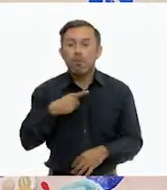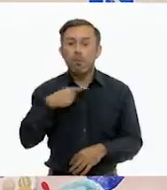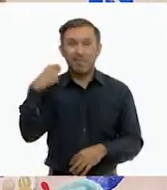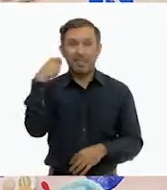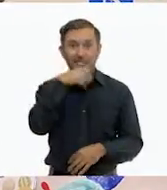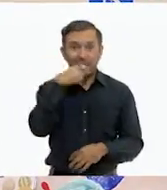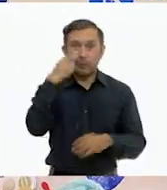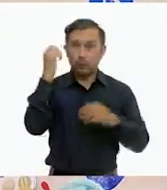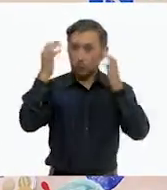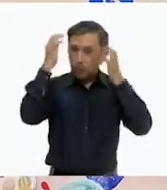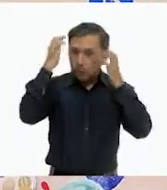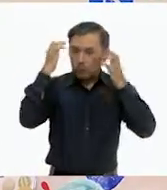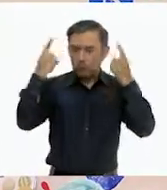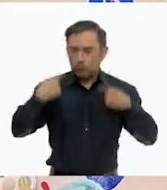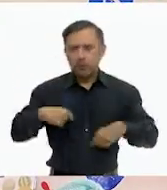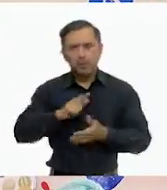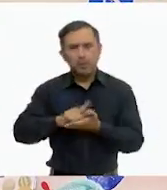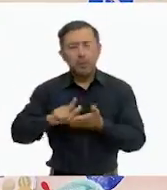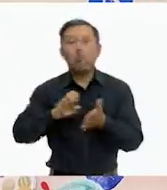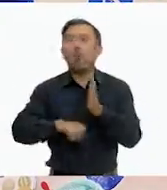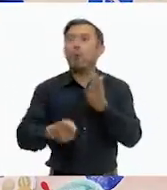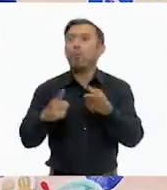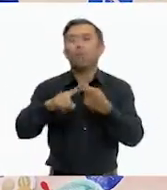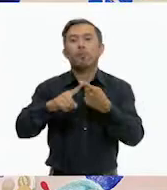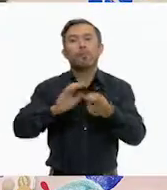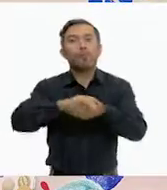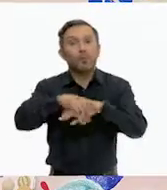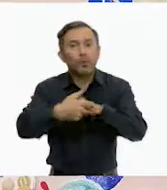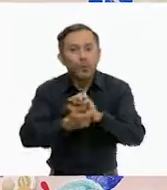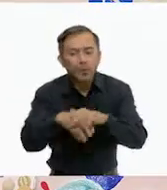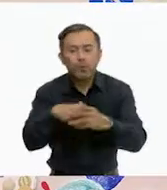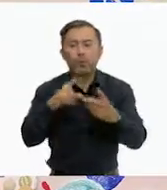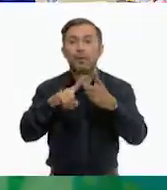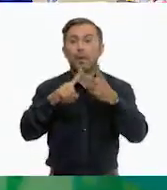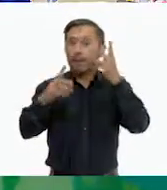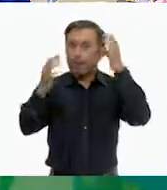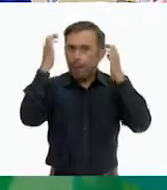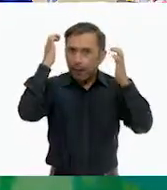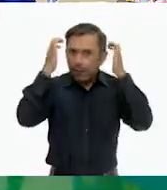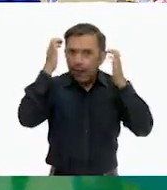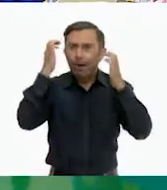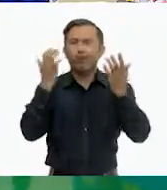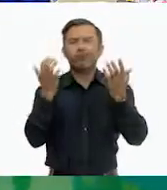limpieza, como lavarnos las manos, bañarnos y